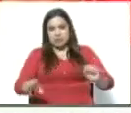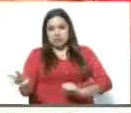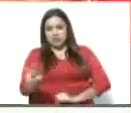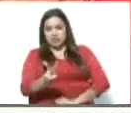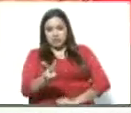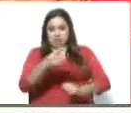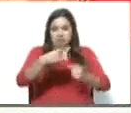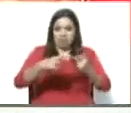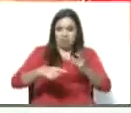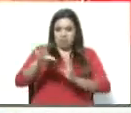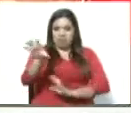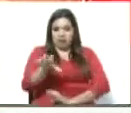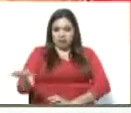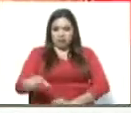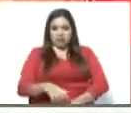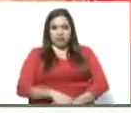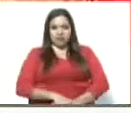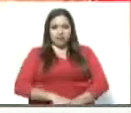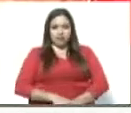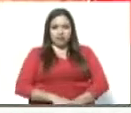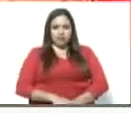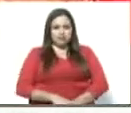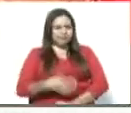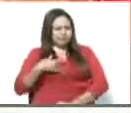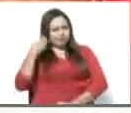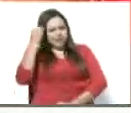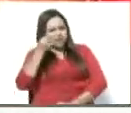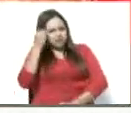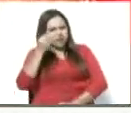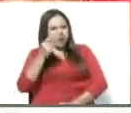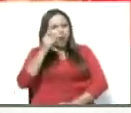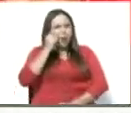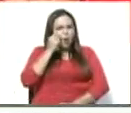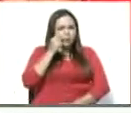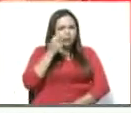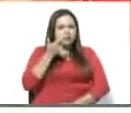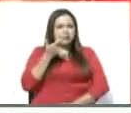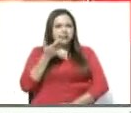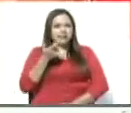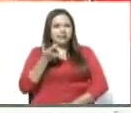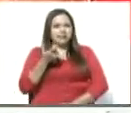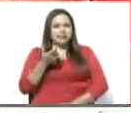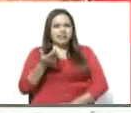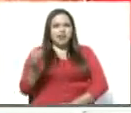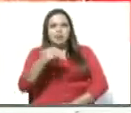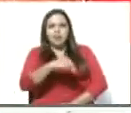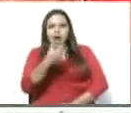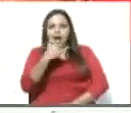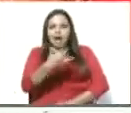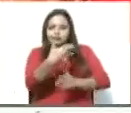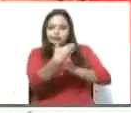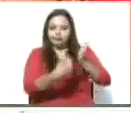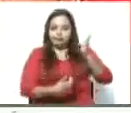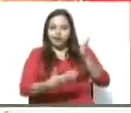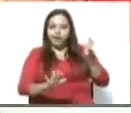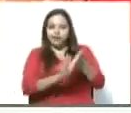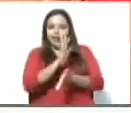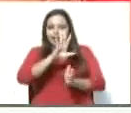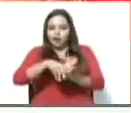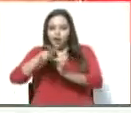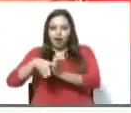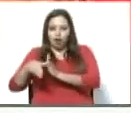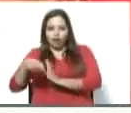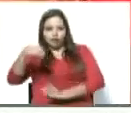y tiene, es uno de los políticos que más tiene causas por corrupción en Colombia,